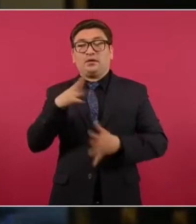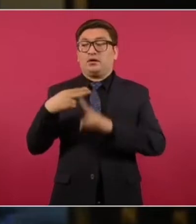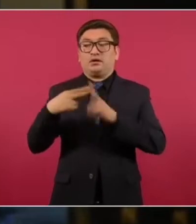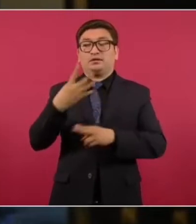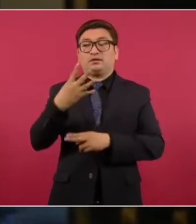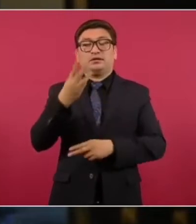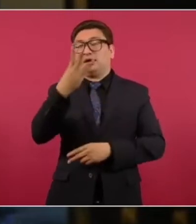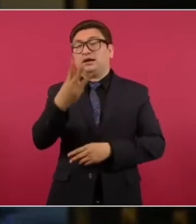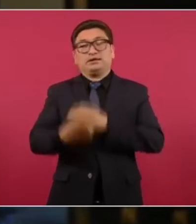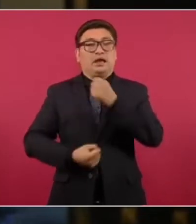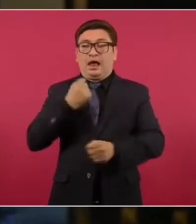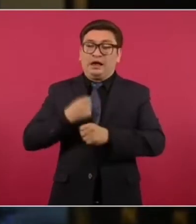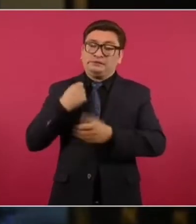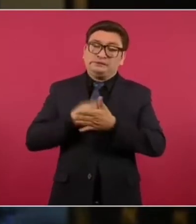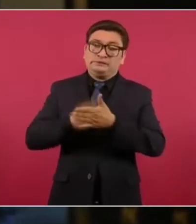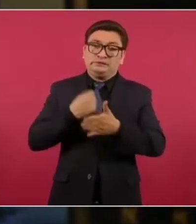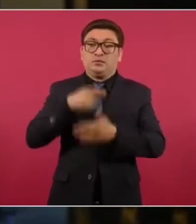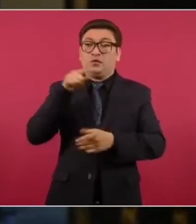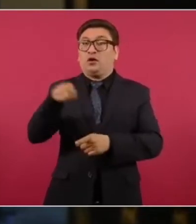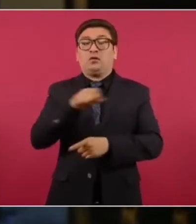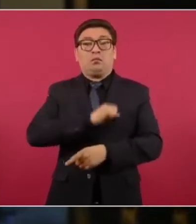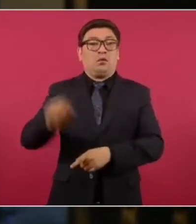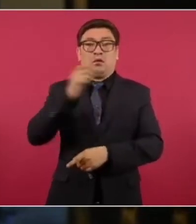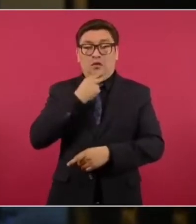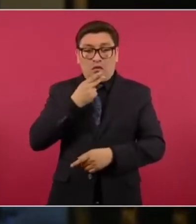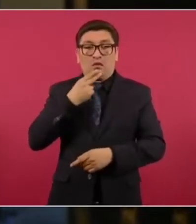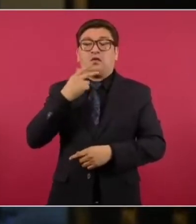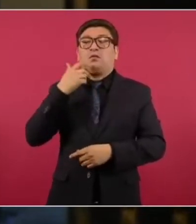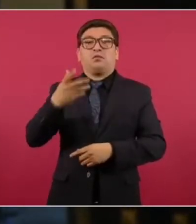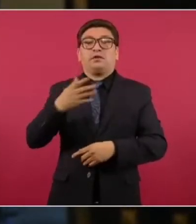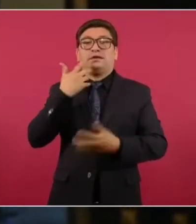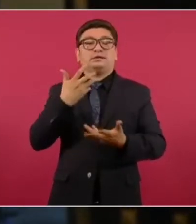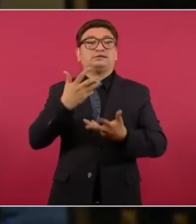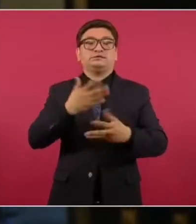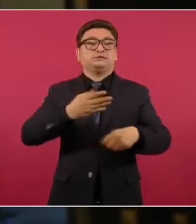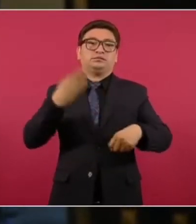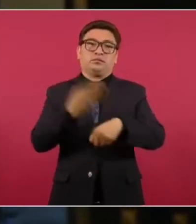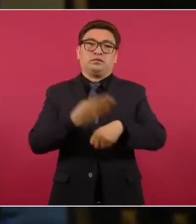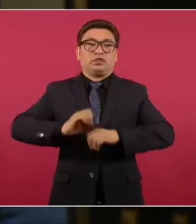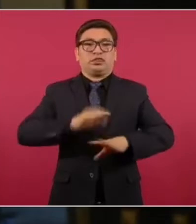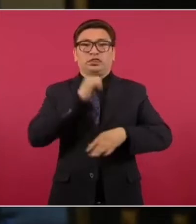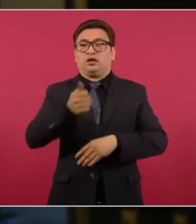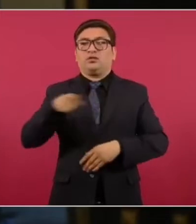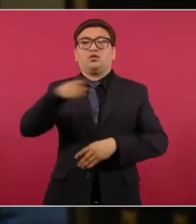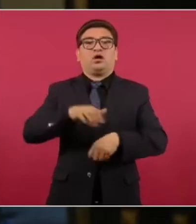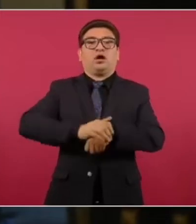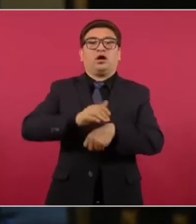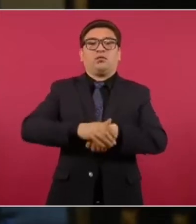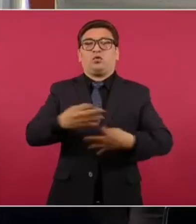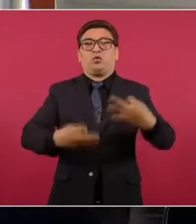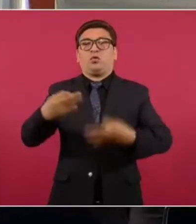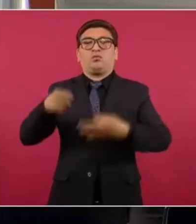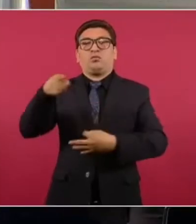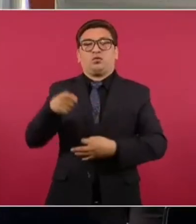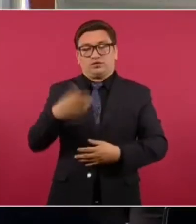años luchando para frenar a este depredador sexual, quien busca impunidad por parte de sus amigos en los juzgados, pues se trata de un